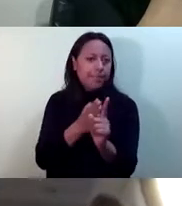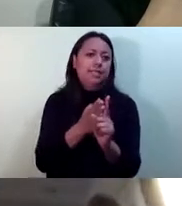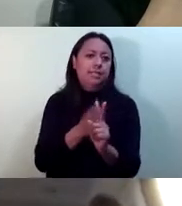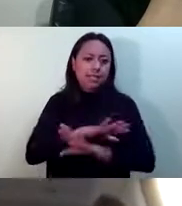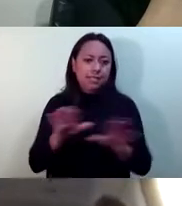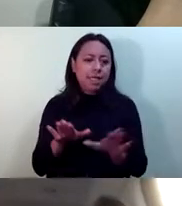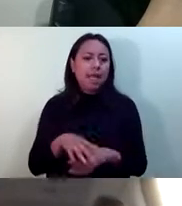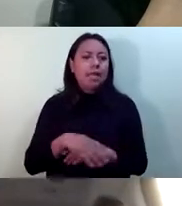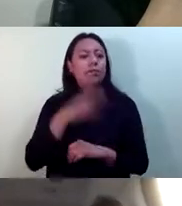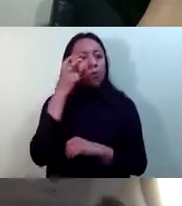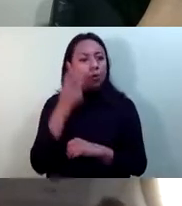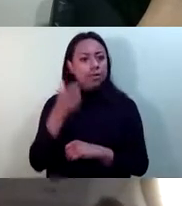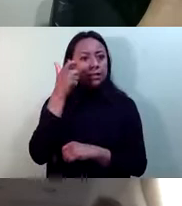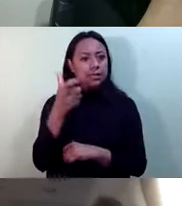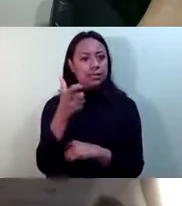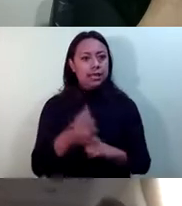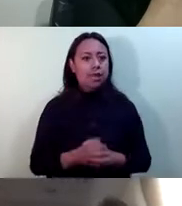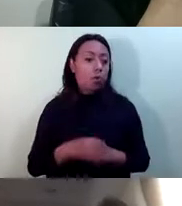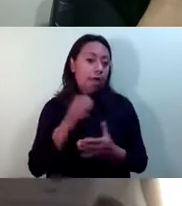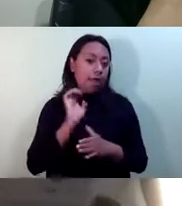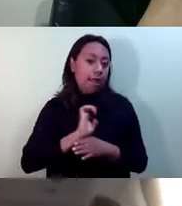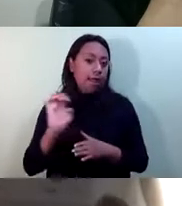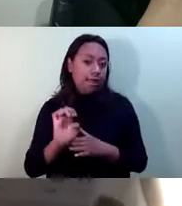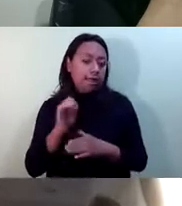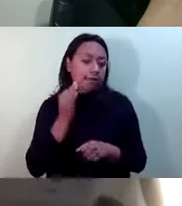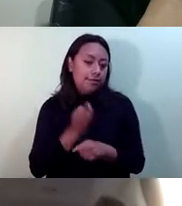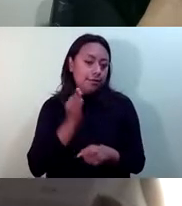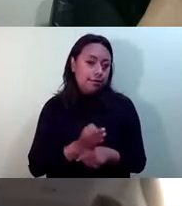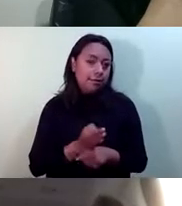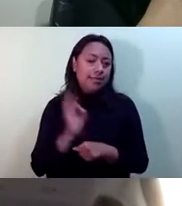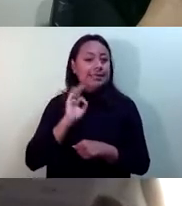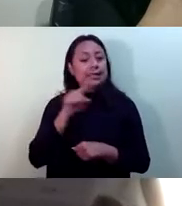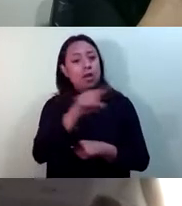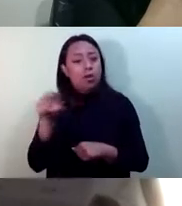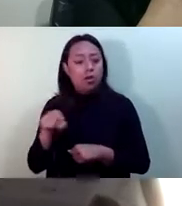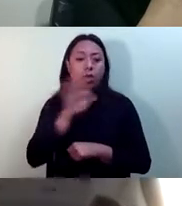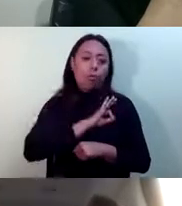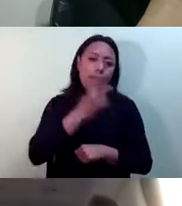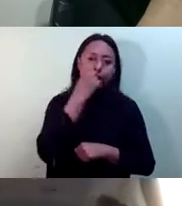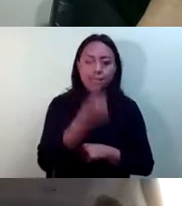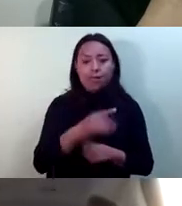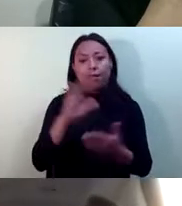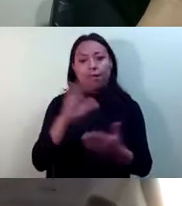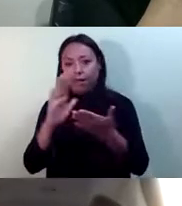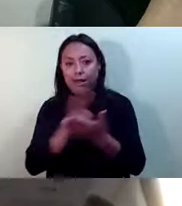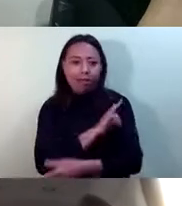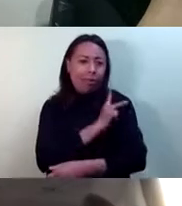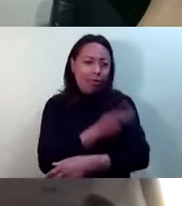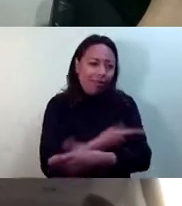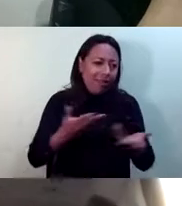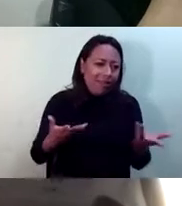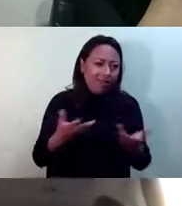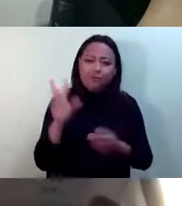esa cantidad. Y entonces, bueno, podrán ustedes decir que la división de poderes, pero a ver, ¿cuál división de poderes? Aquí